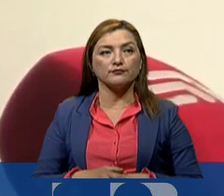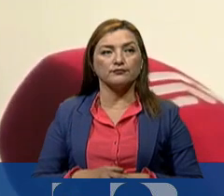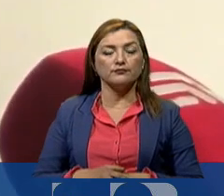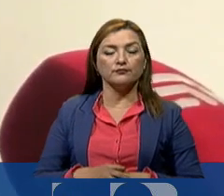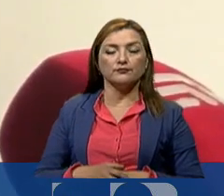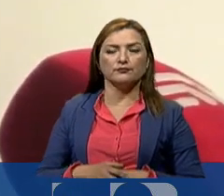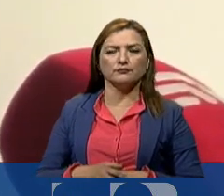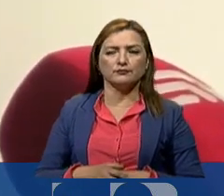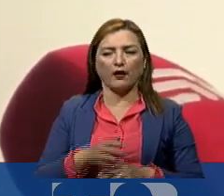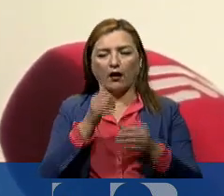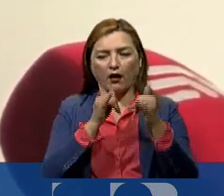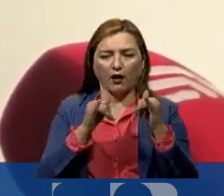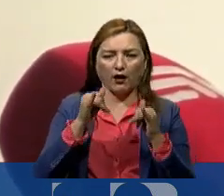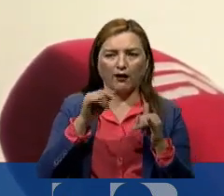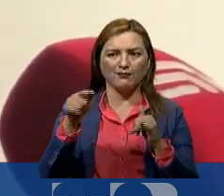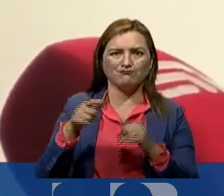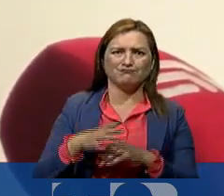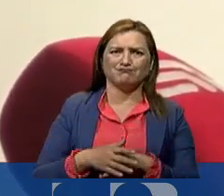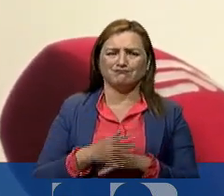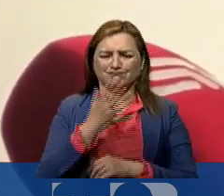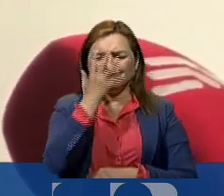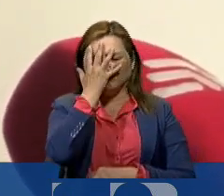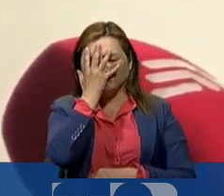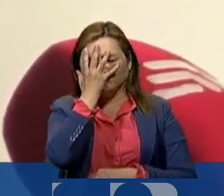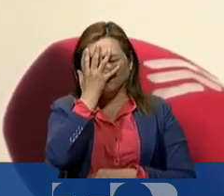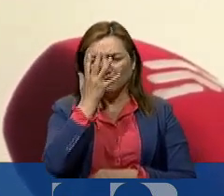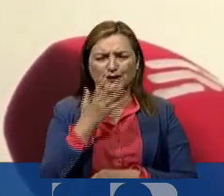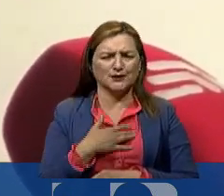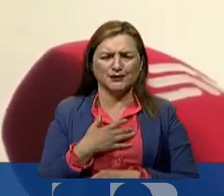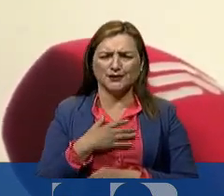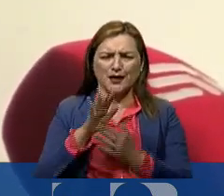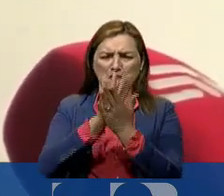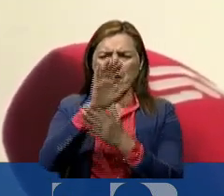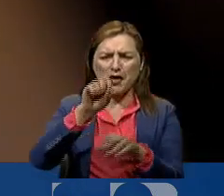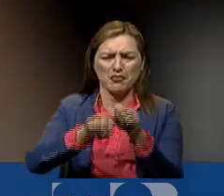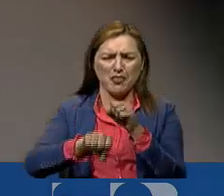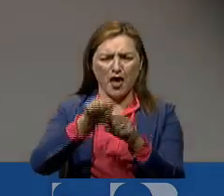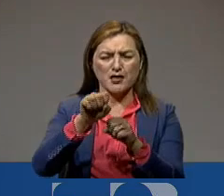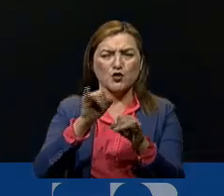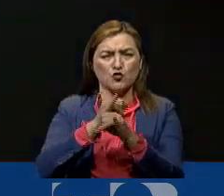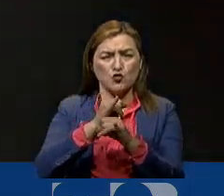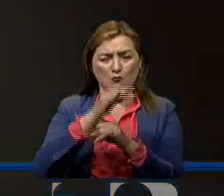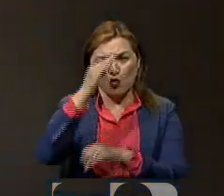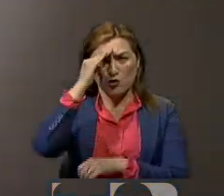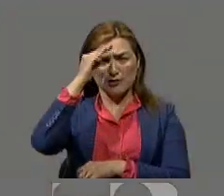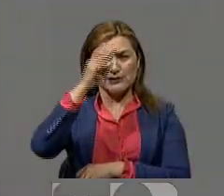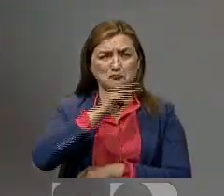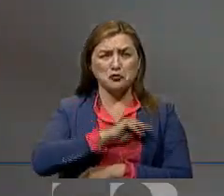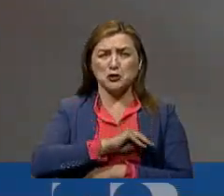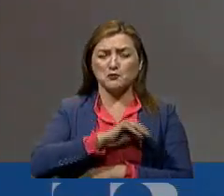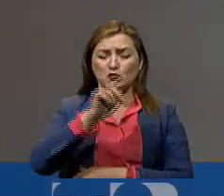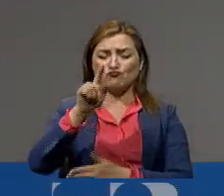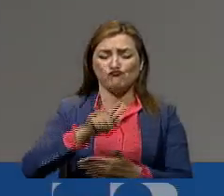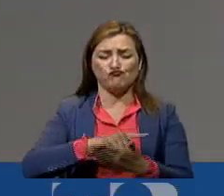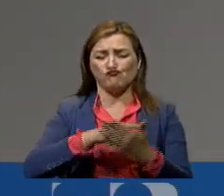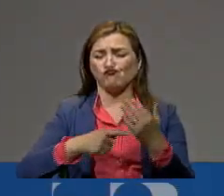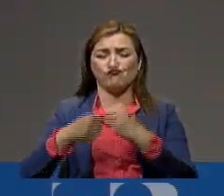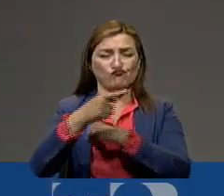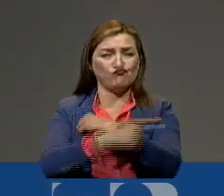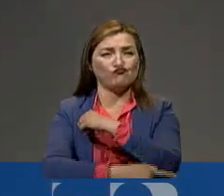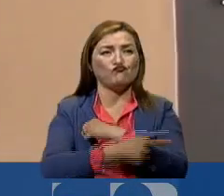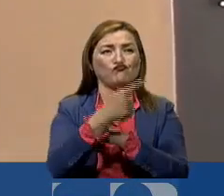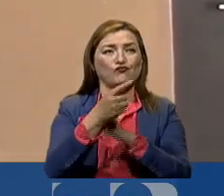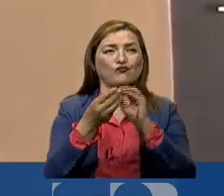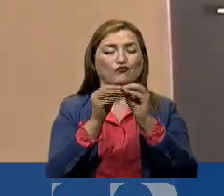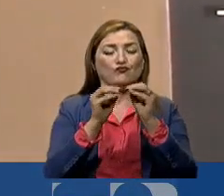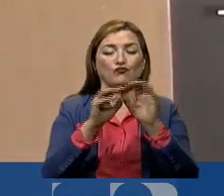No permitiremos que este tipo de actos bochornosos engloden el buen nombre institucional. La patrulla es la número 4. Fue identificada con su número